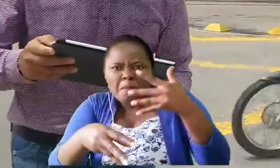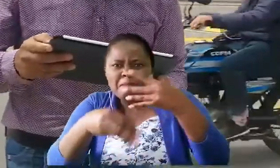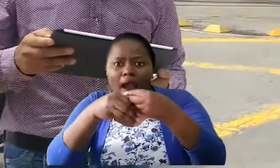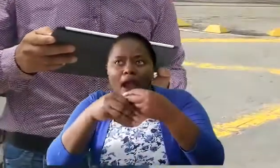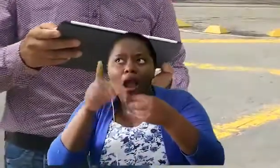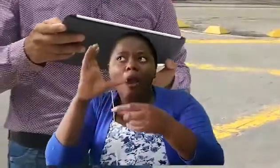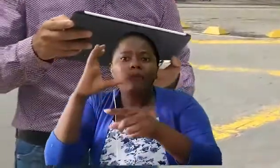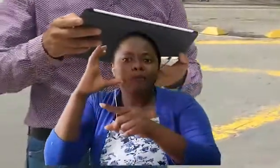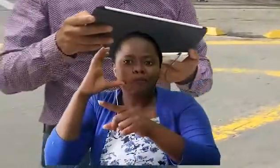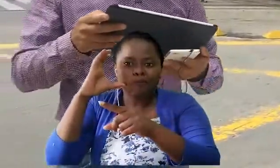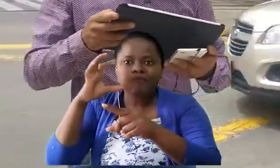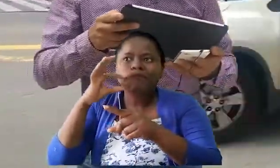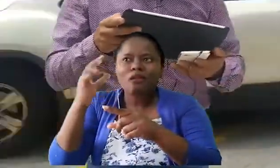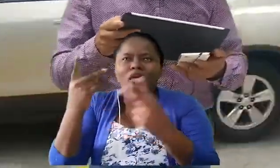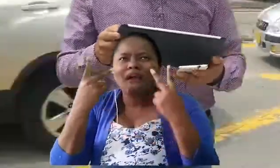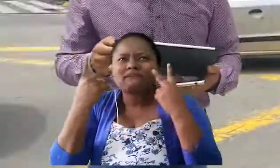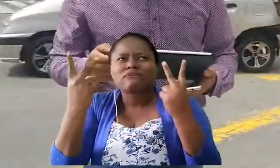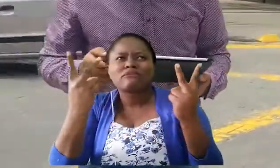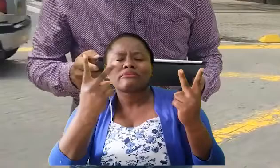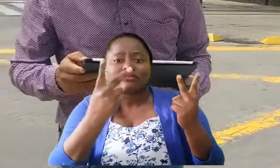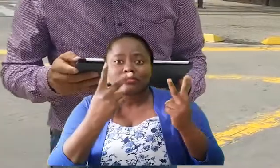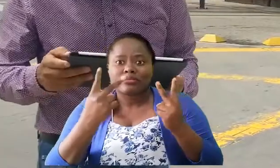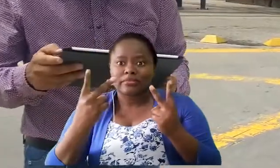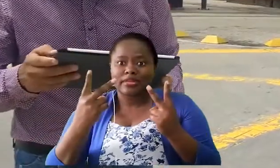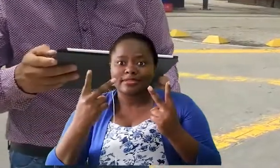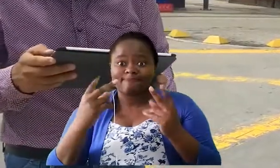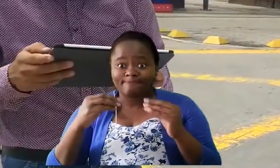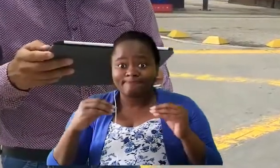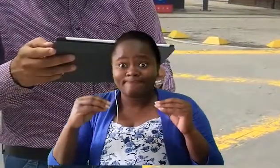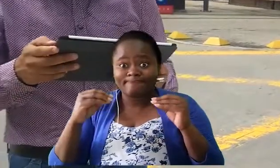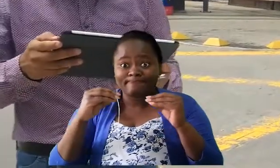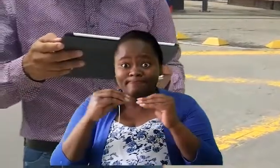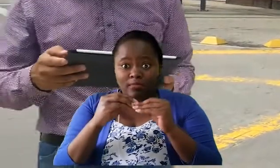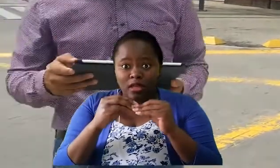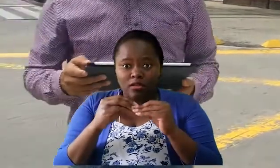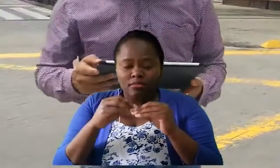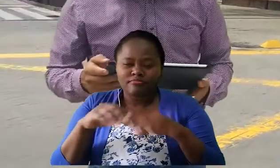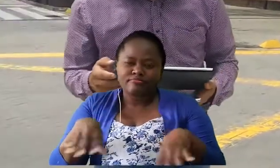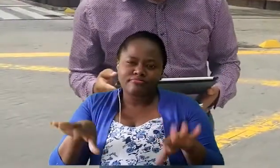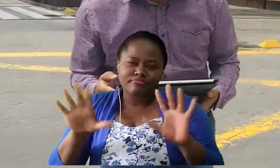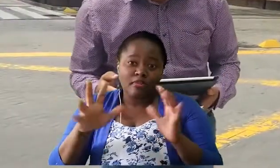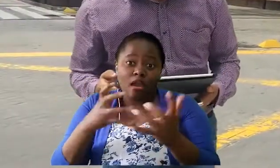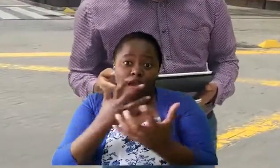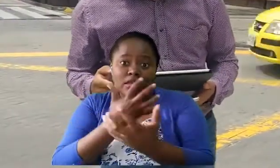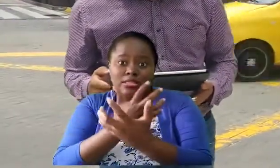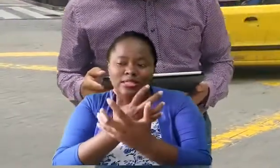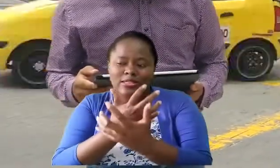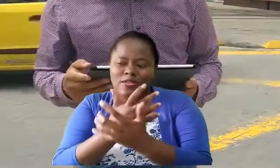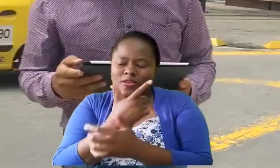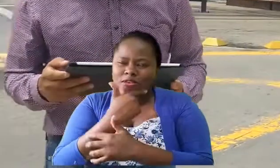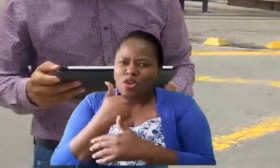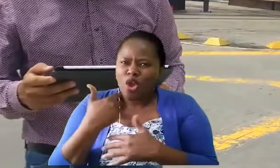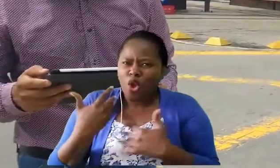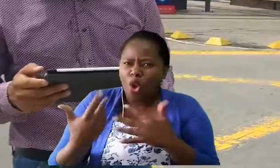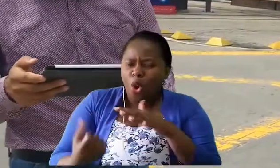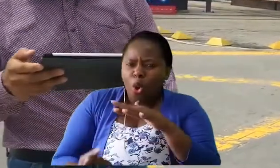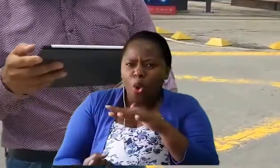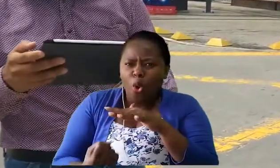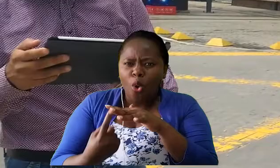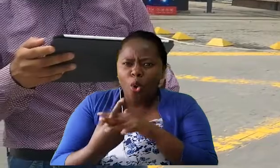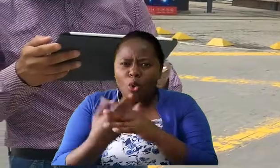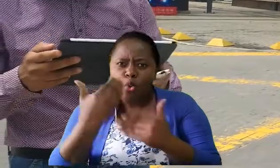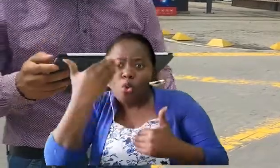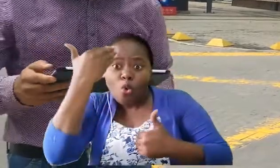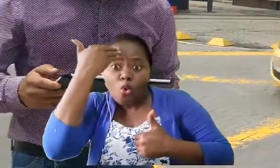Pero además, también, como la ciencia no puede explicar el surgimiento de la conciencia, por ejemplo, entonces